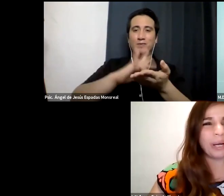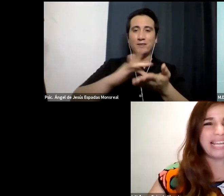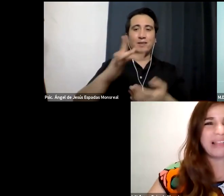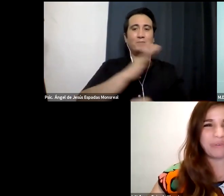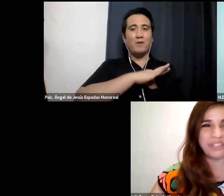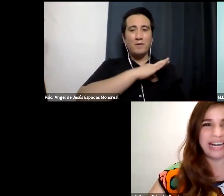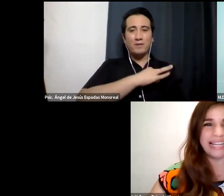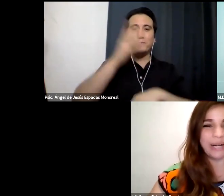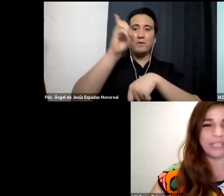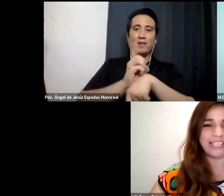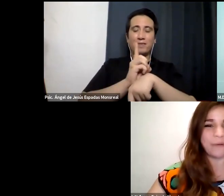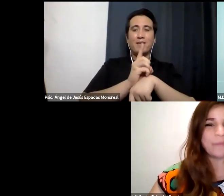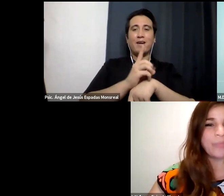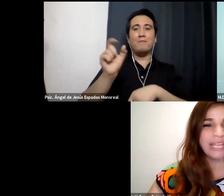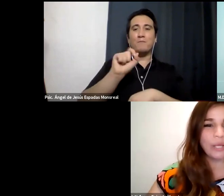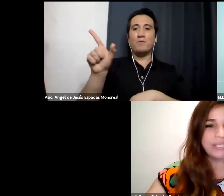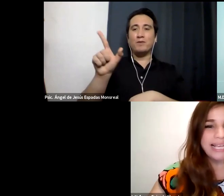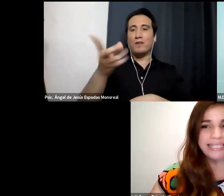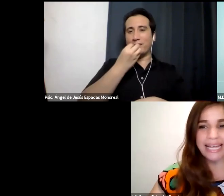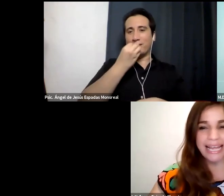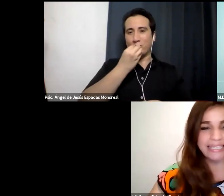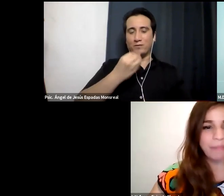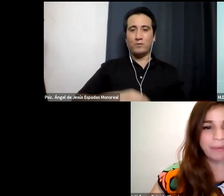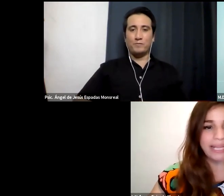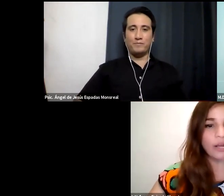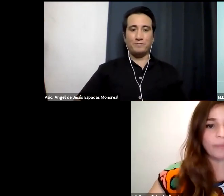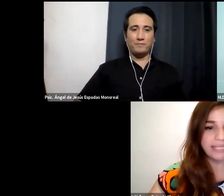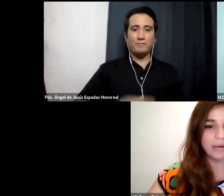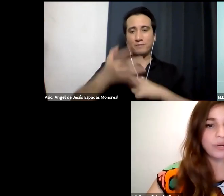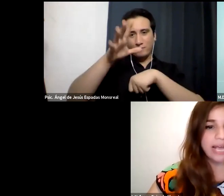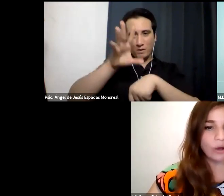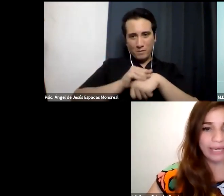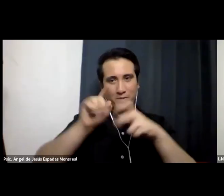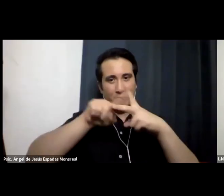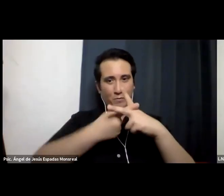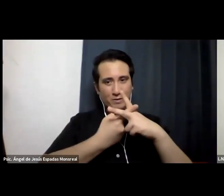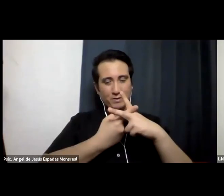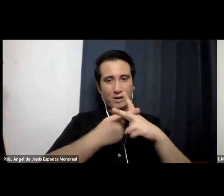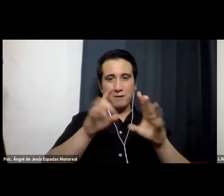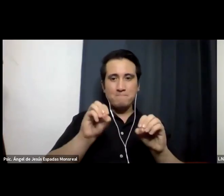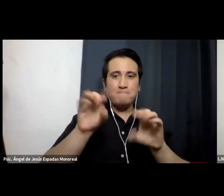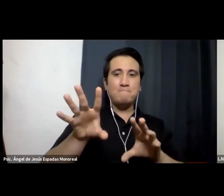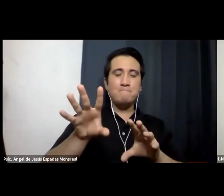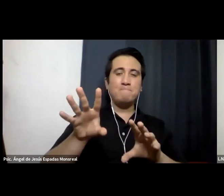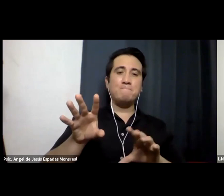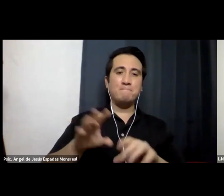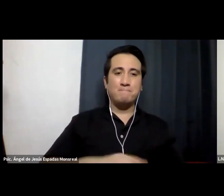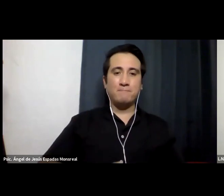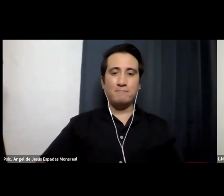el Día del Profesional de la Nutrición. Entonces, si me permiten comenzar, voy a compartir mi pantalla.